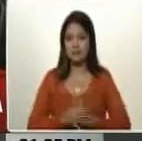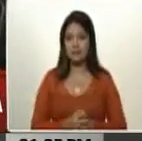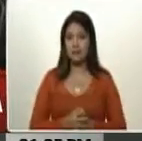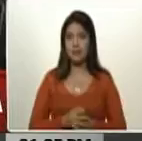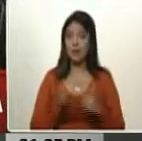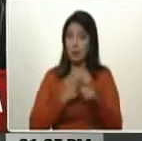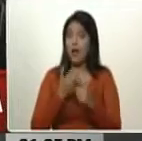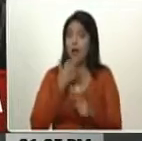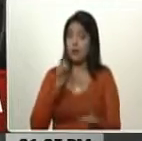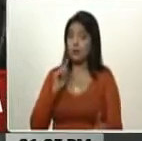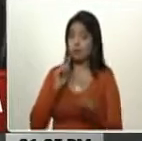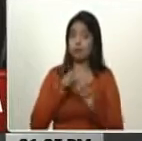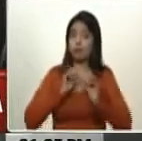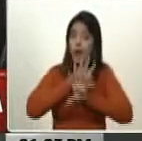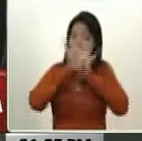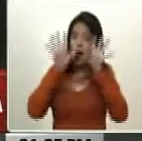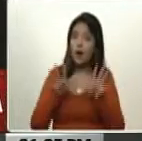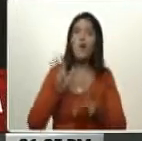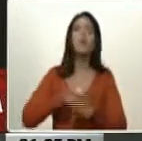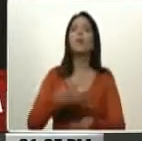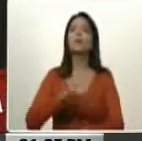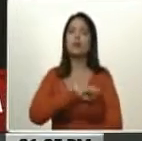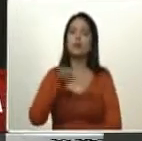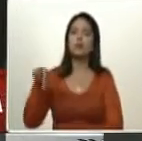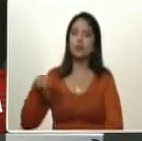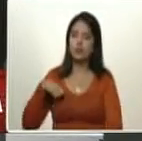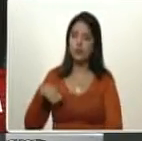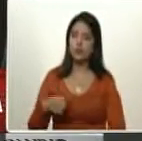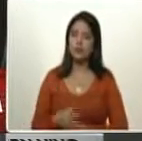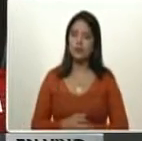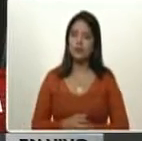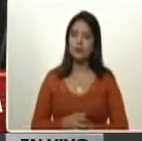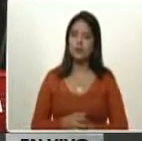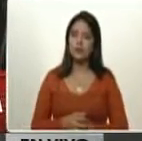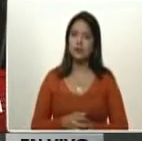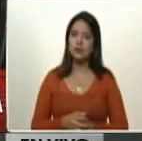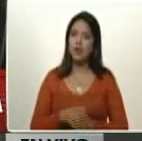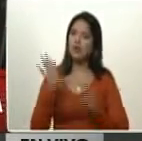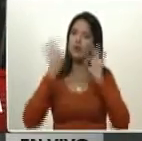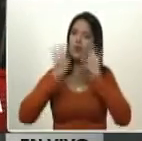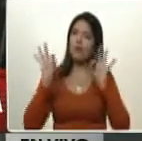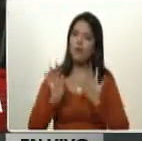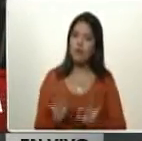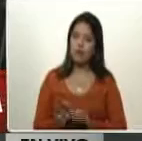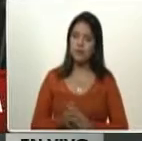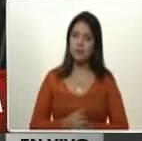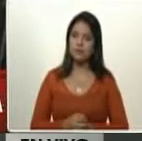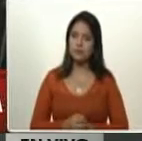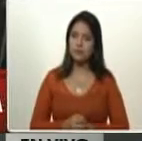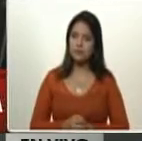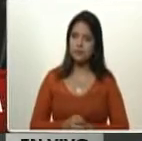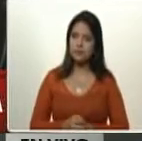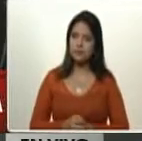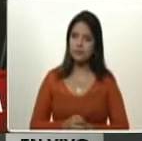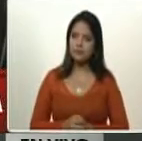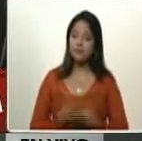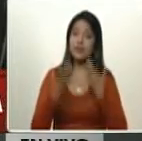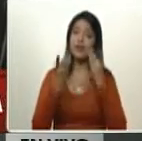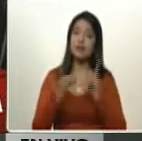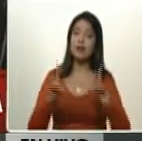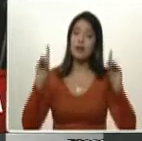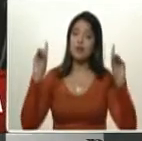desafío, porque nosotros partimos de una concepción de la